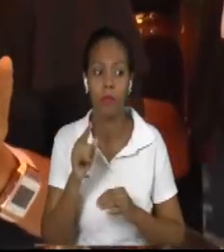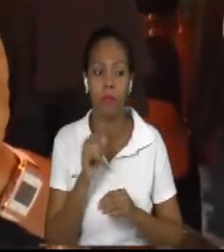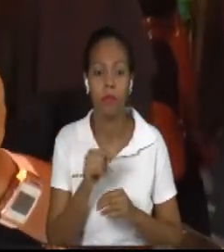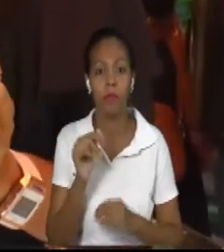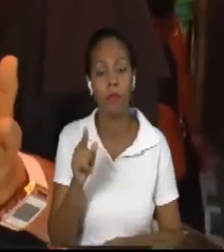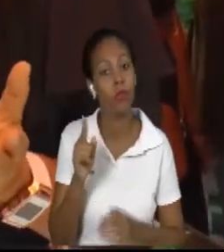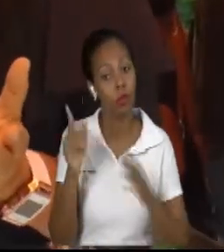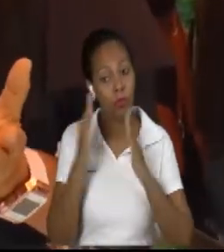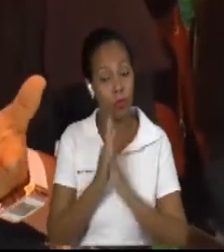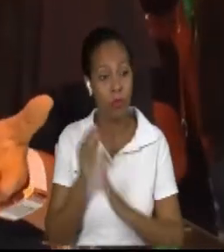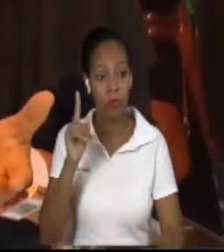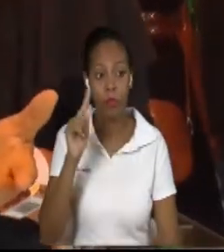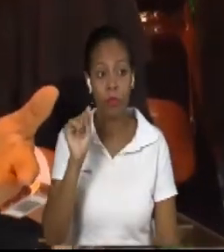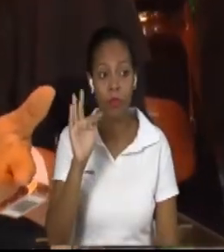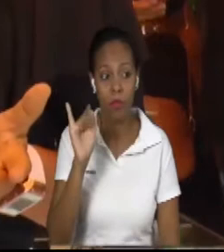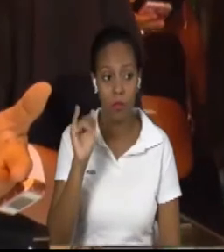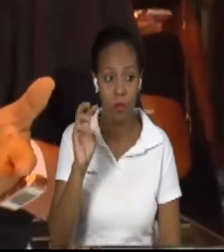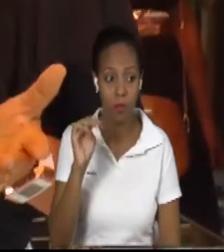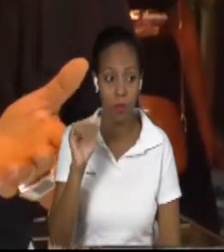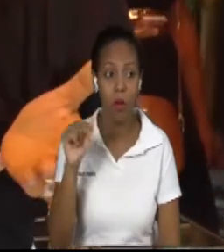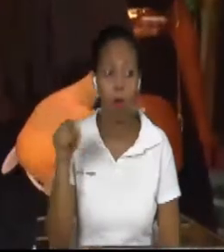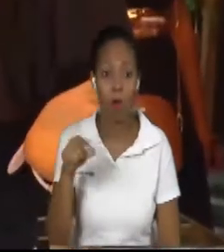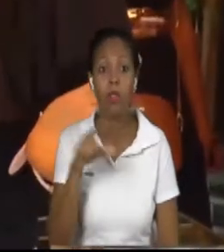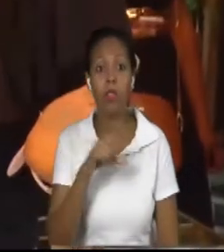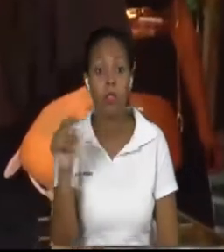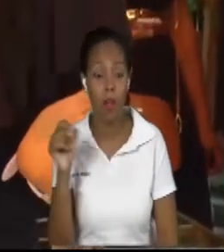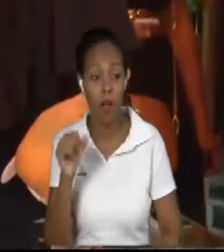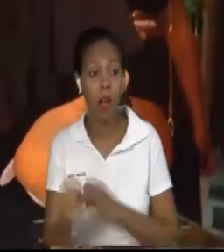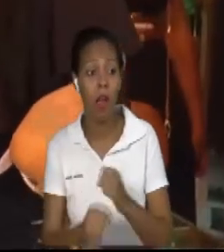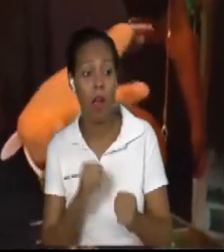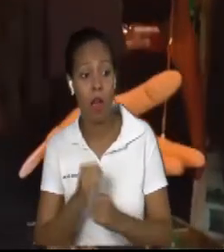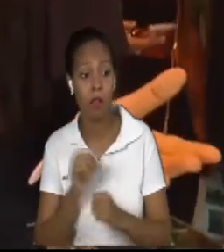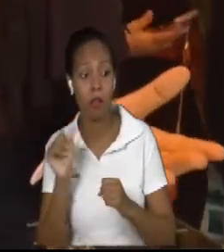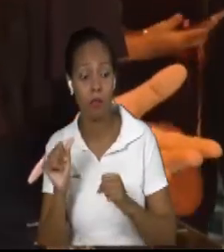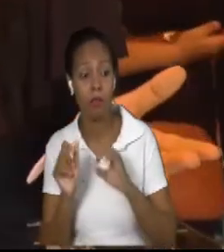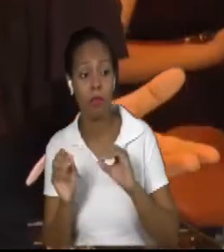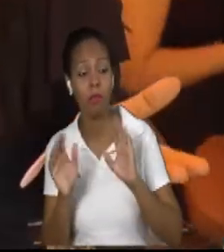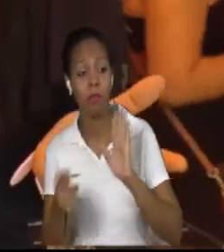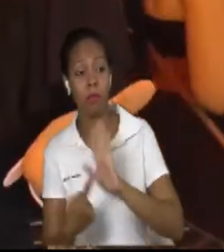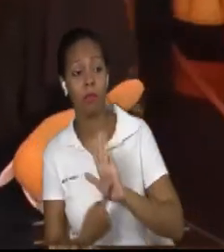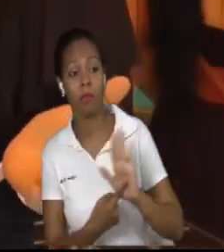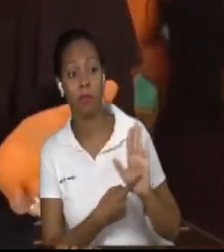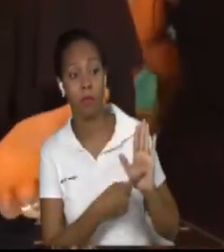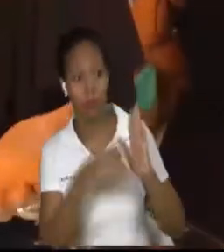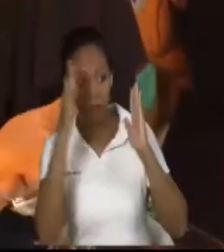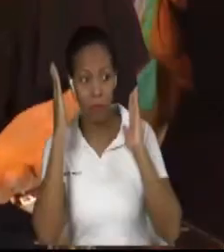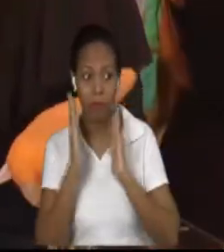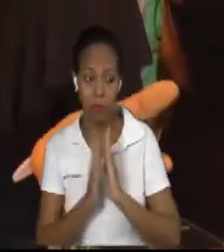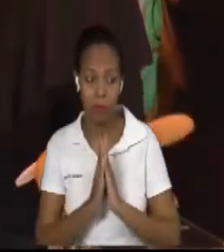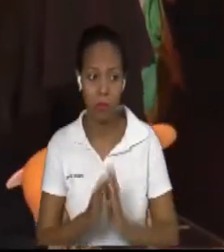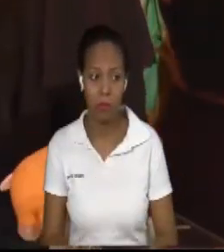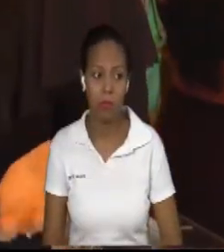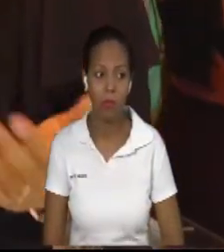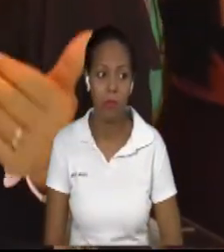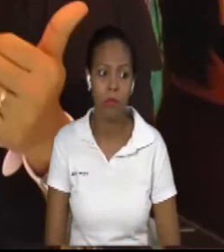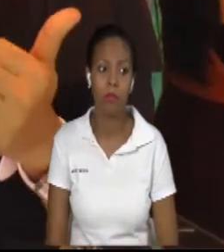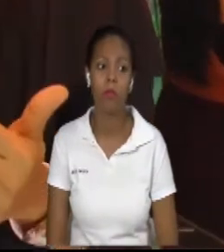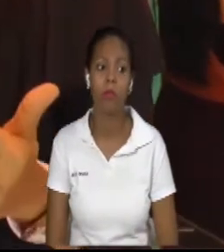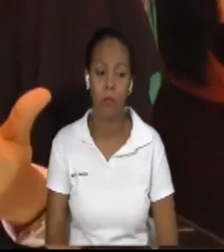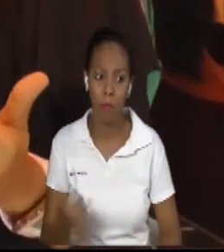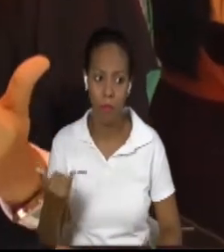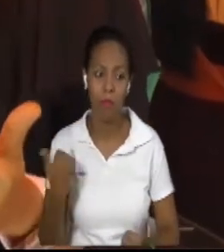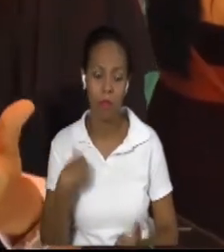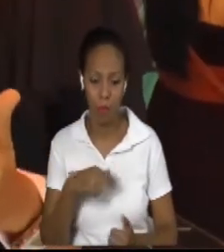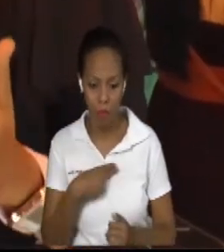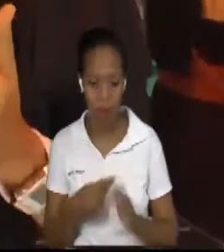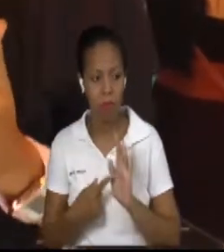Fátima, hoy se está cumpliendo 100 años de haberse aparecido a esos tres pastorcitos. Entonces aquí estamos como